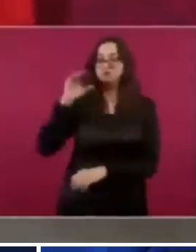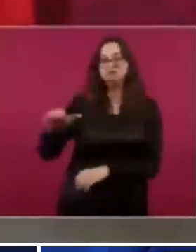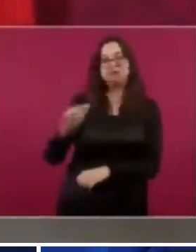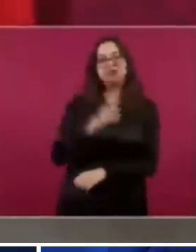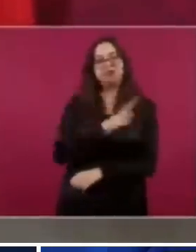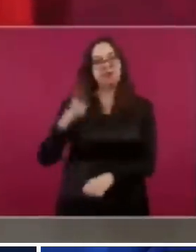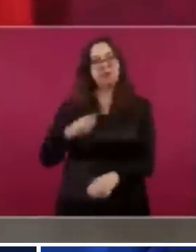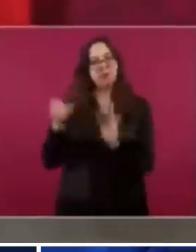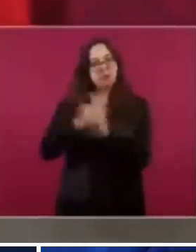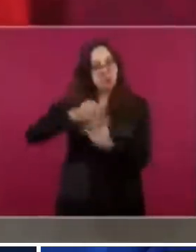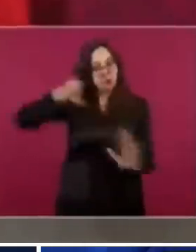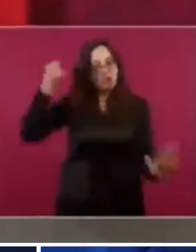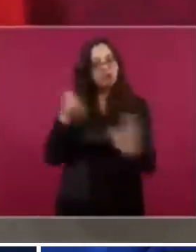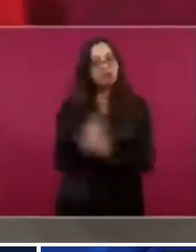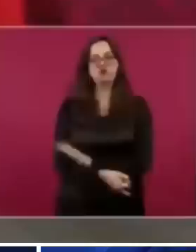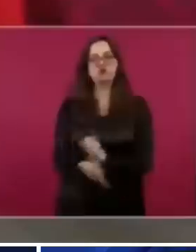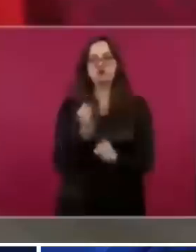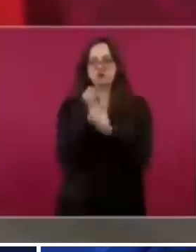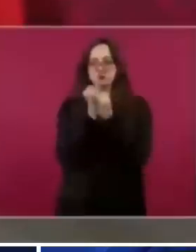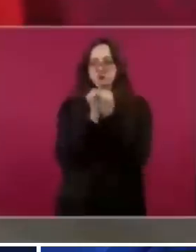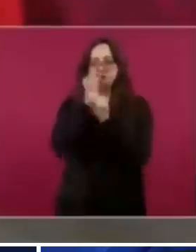a fondo,